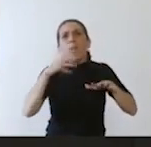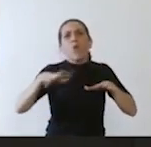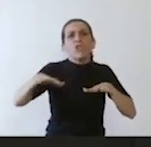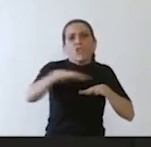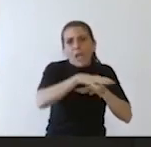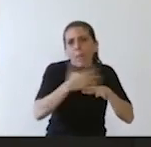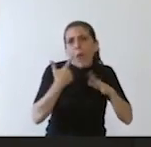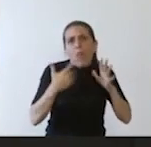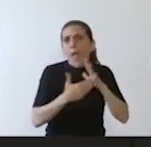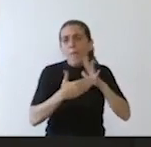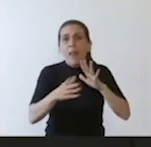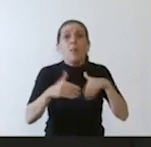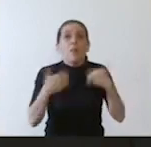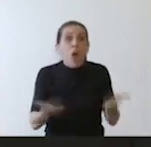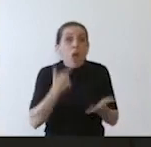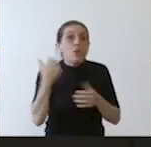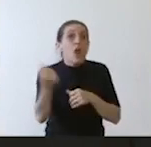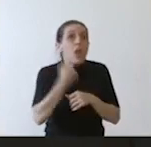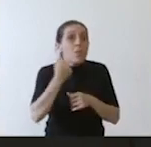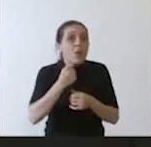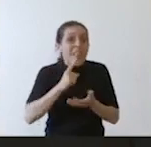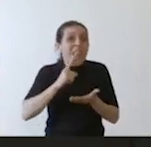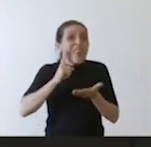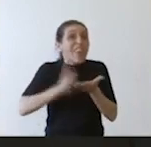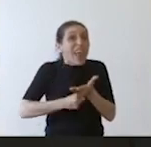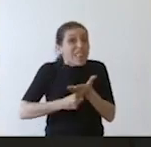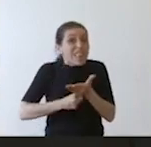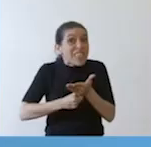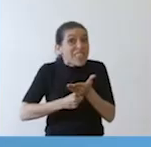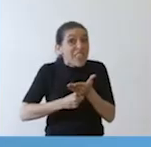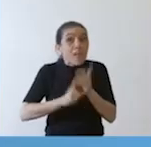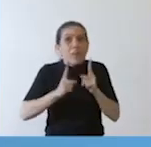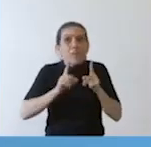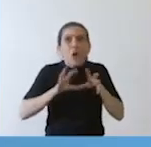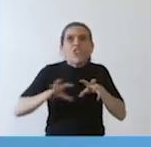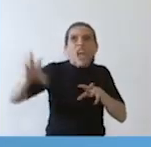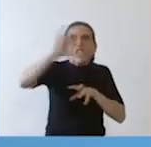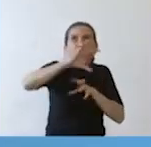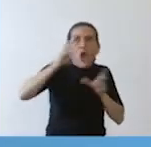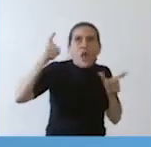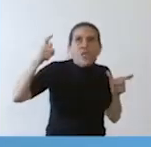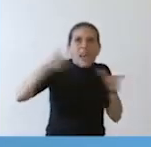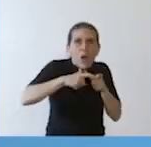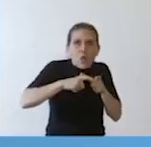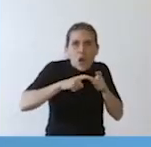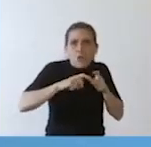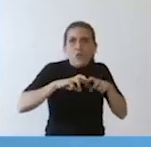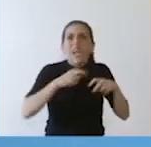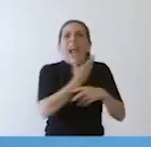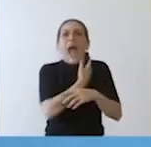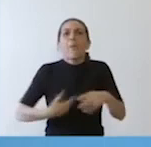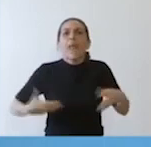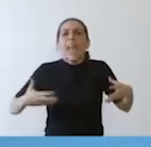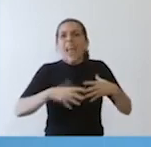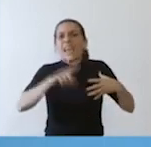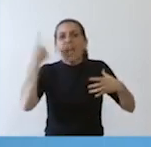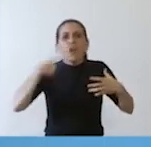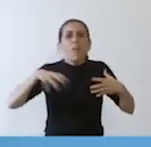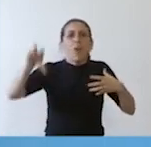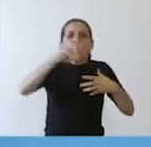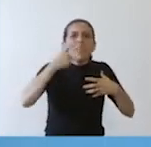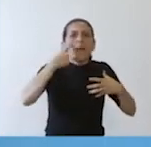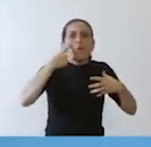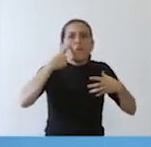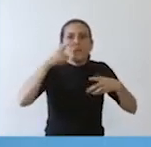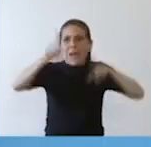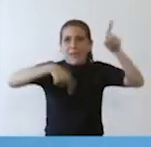eso es importante una medida a partir de todos los sectores, como son reuniones de gabinete nacional, provincial y